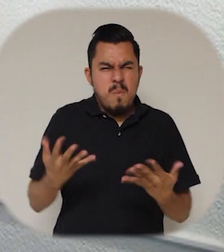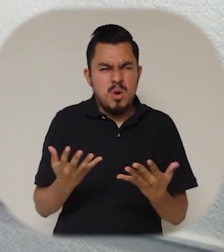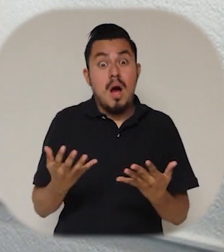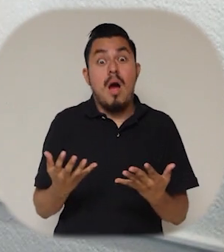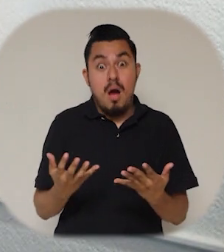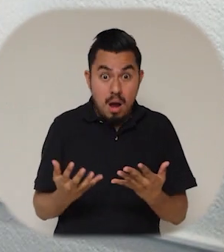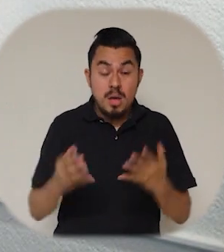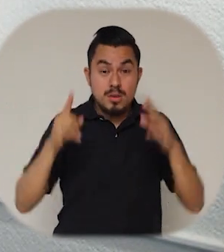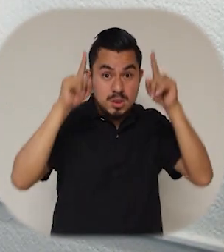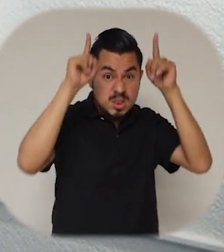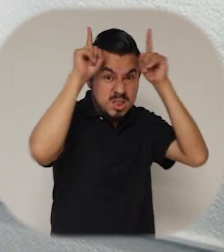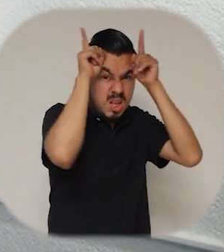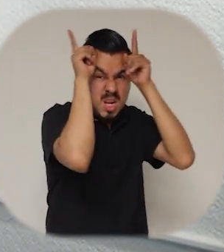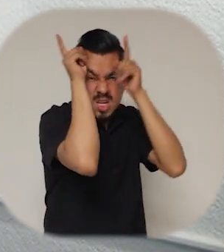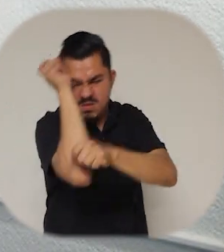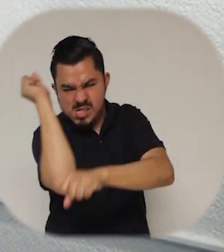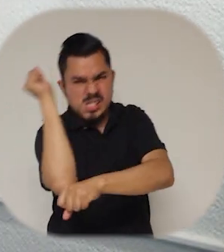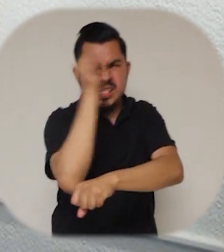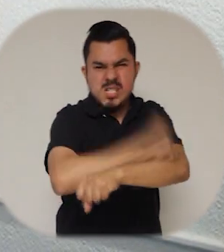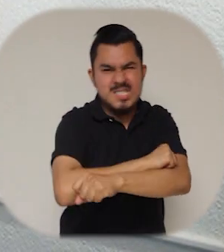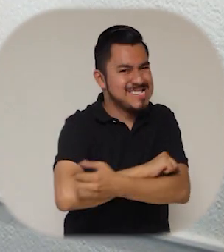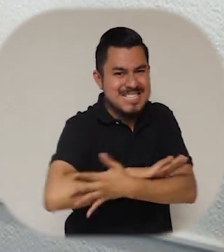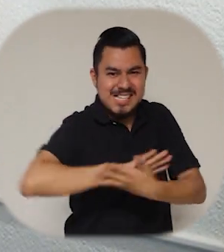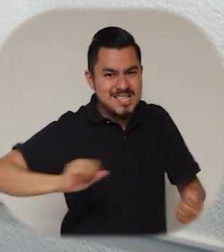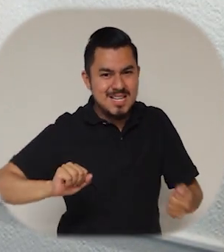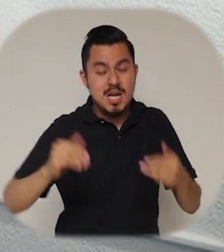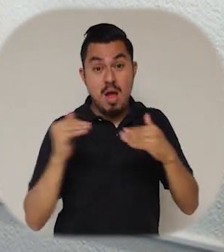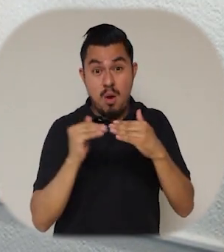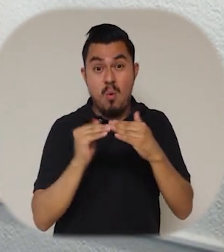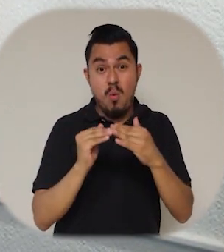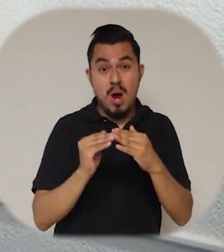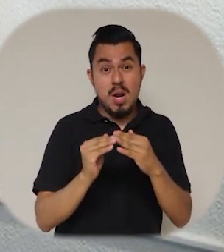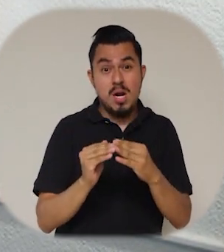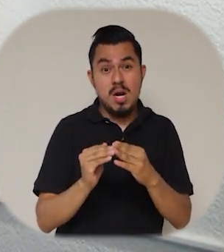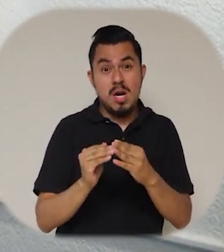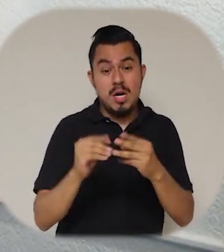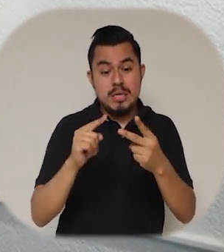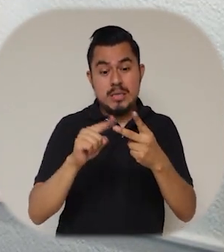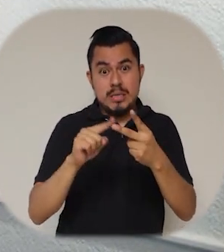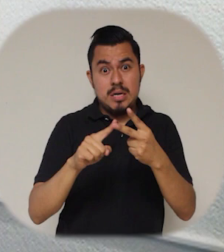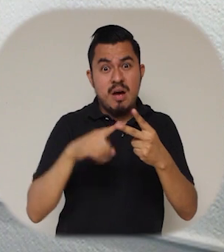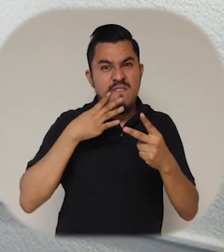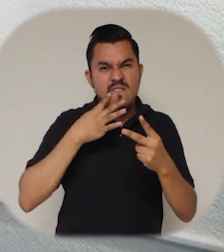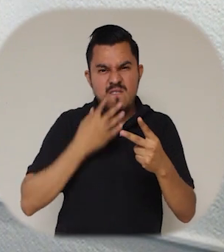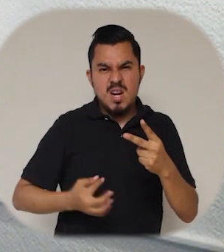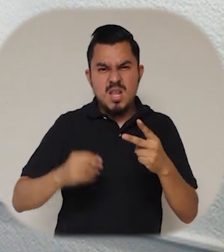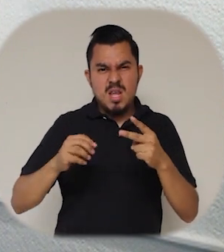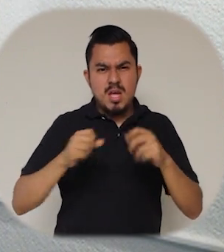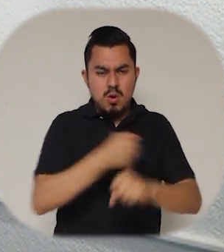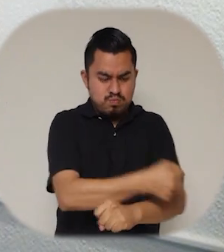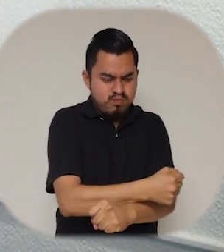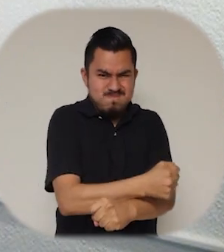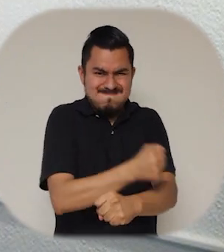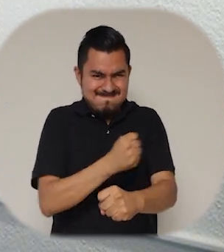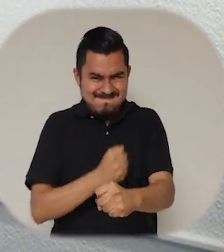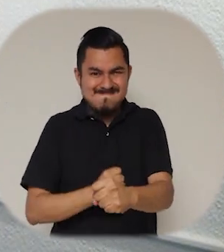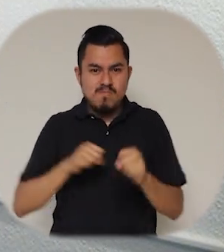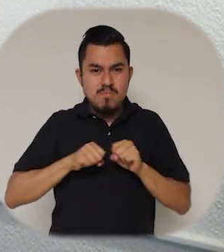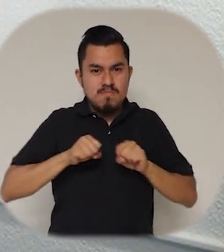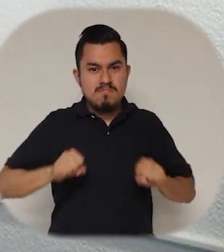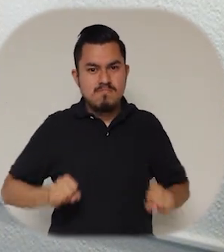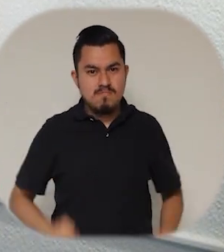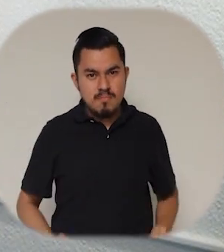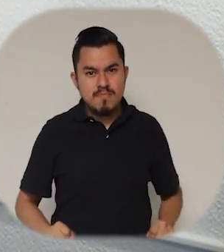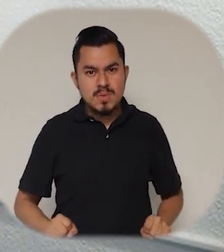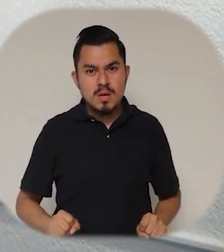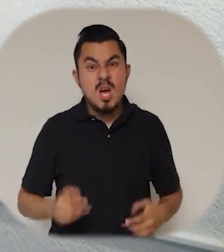que destruiría a Satanás. También como el verdadero sacerdote resolvería el pecado, y también a nosotros, alejados de Dios, que estamos separados